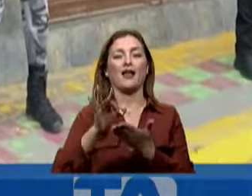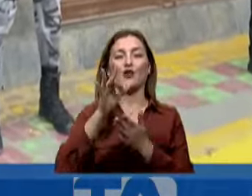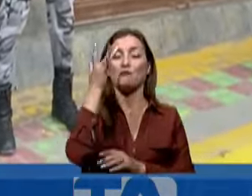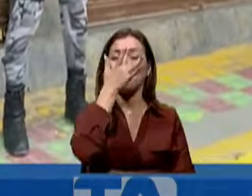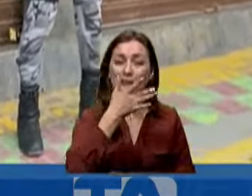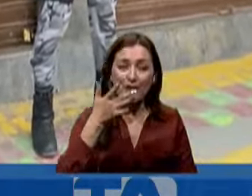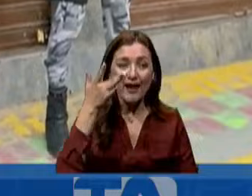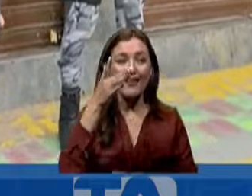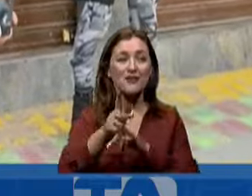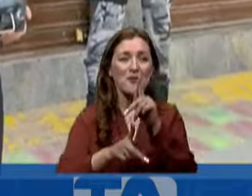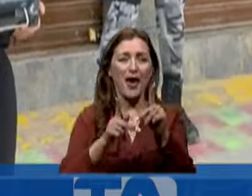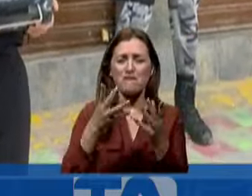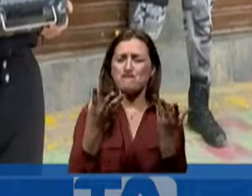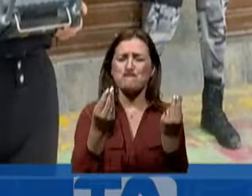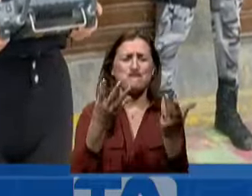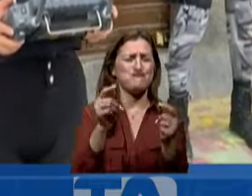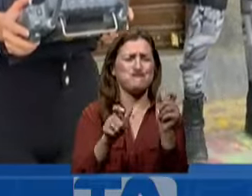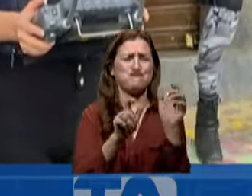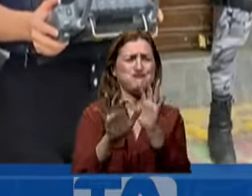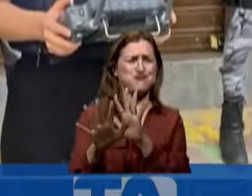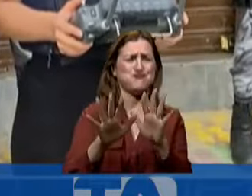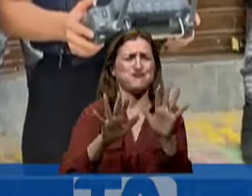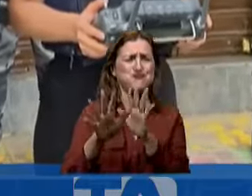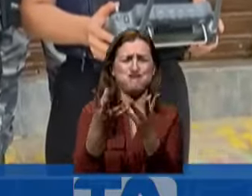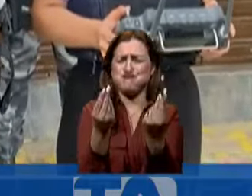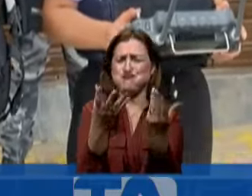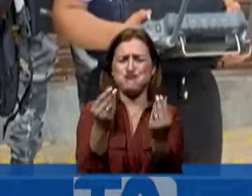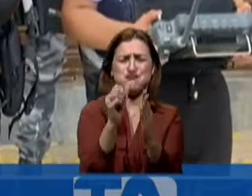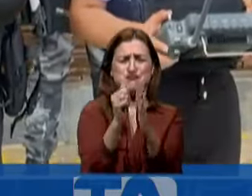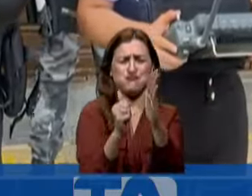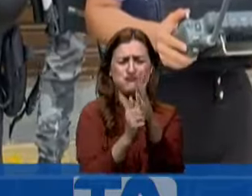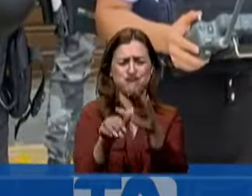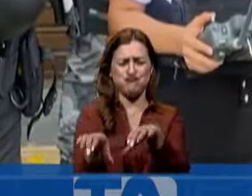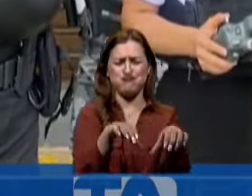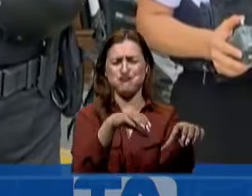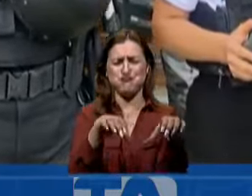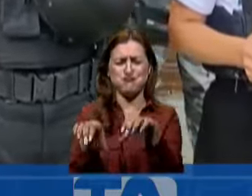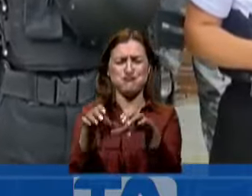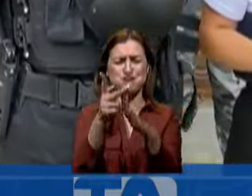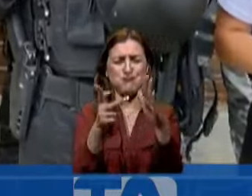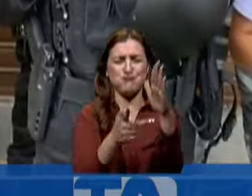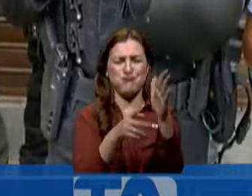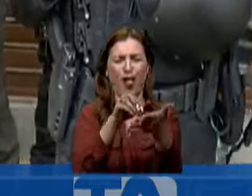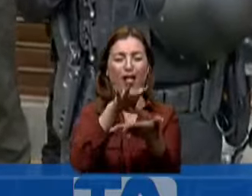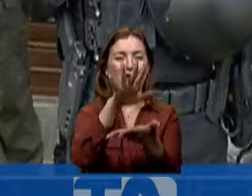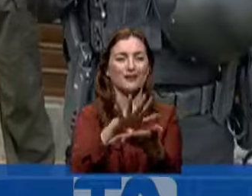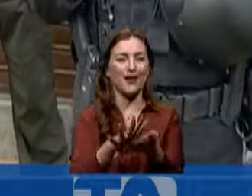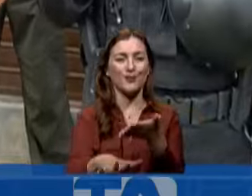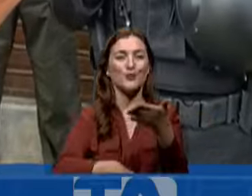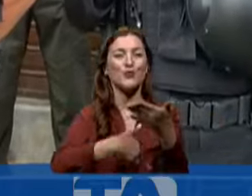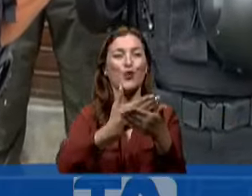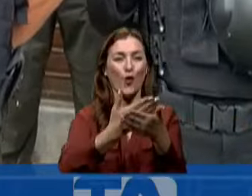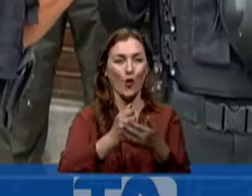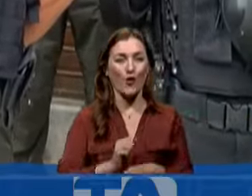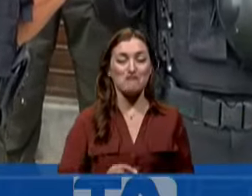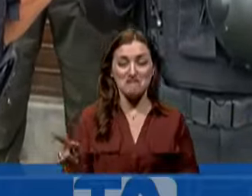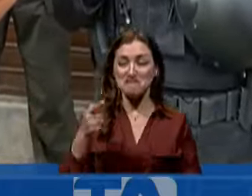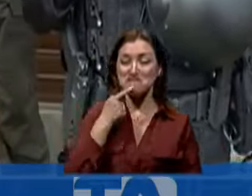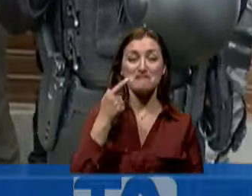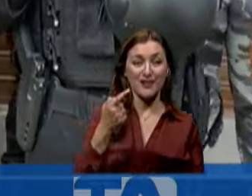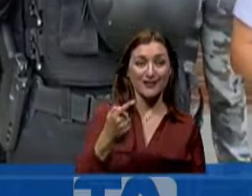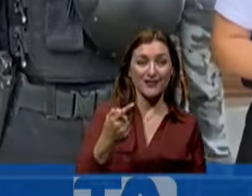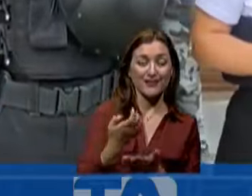también estuvieron completamente llenas con una amplia agenda de actividades. Y esto, sin duda alguna, como tú lo mencionaste, Andrea, ha sido